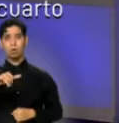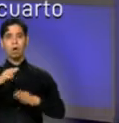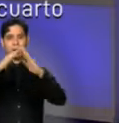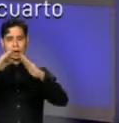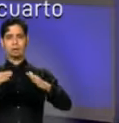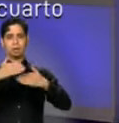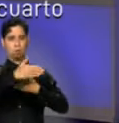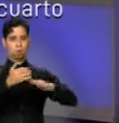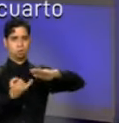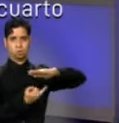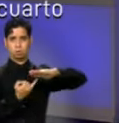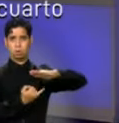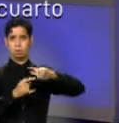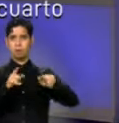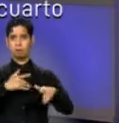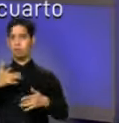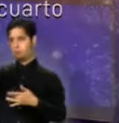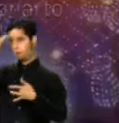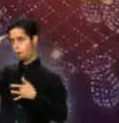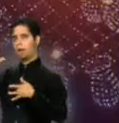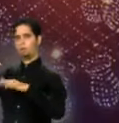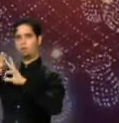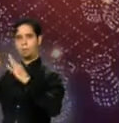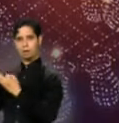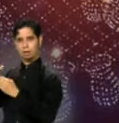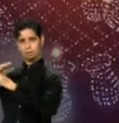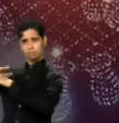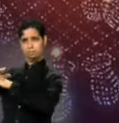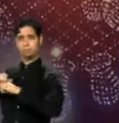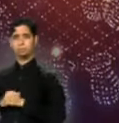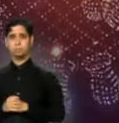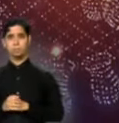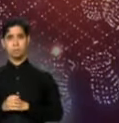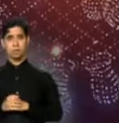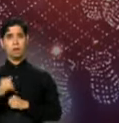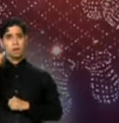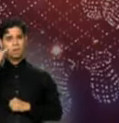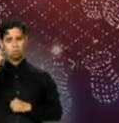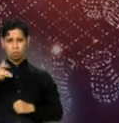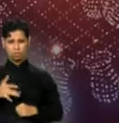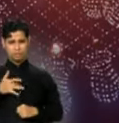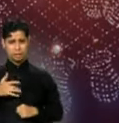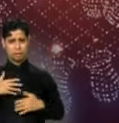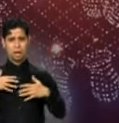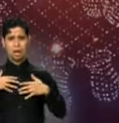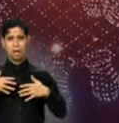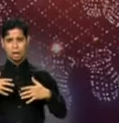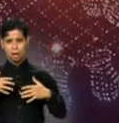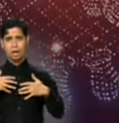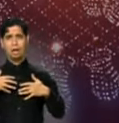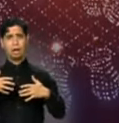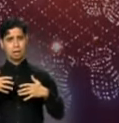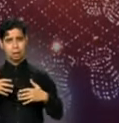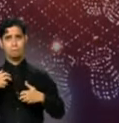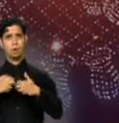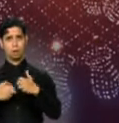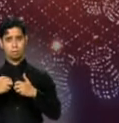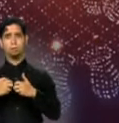un cuarto de tu casa para que no contagies a tus familiares. Si por el contrario, tu salud respiratoria está comprometida,